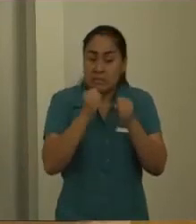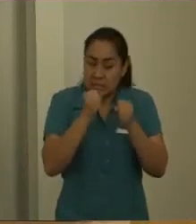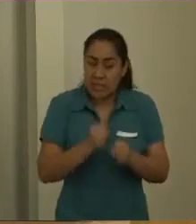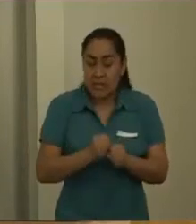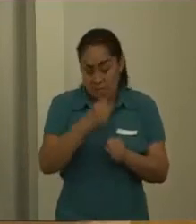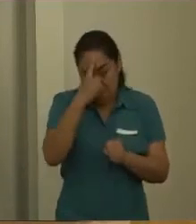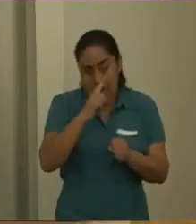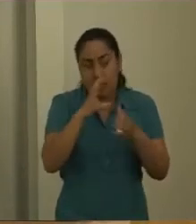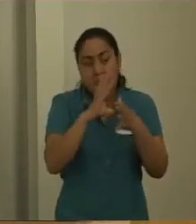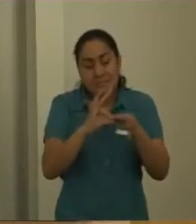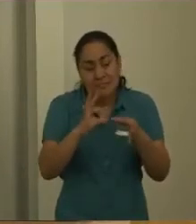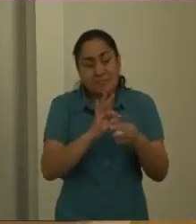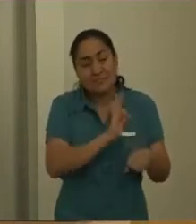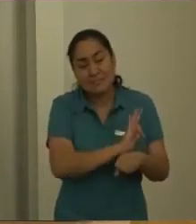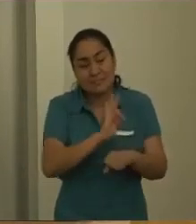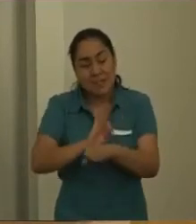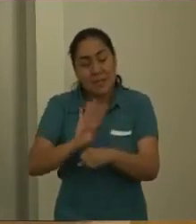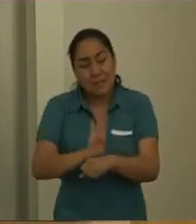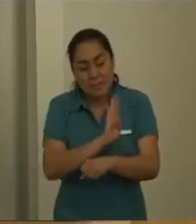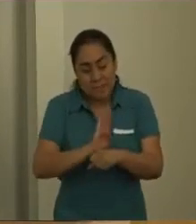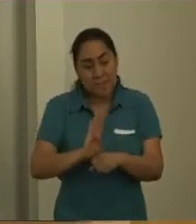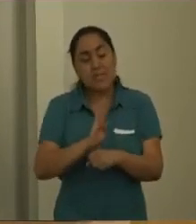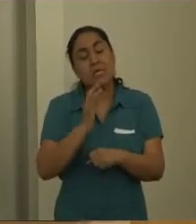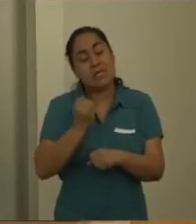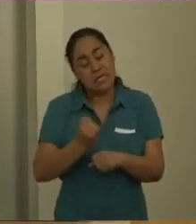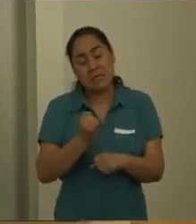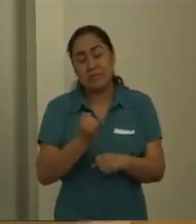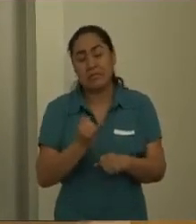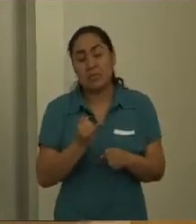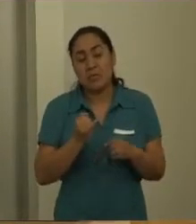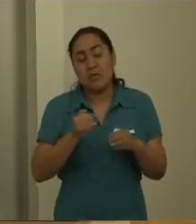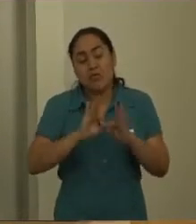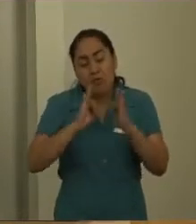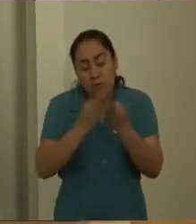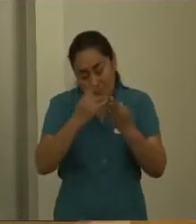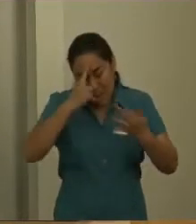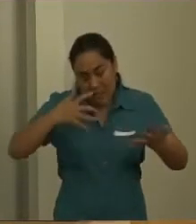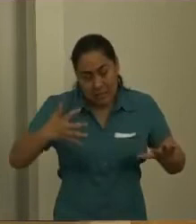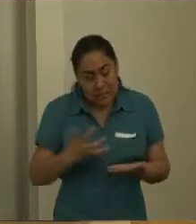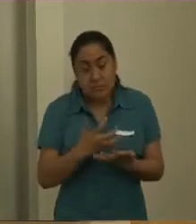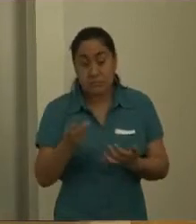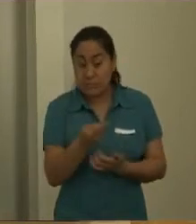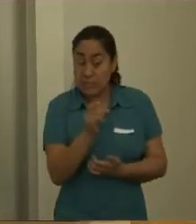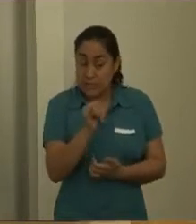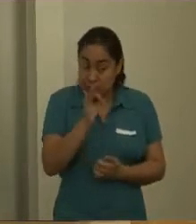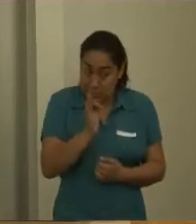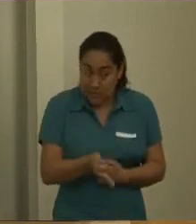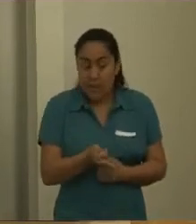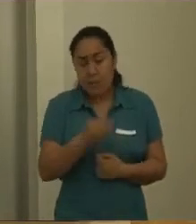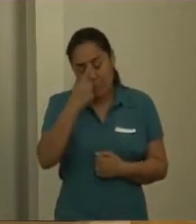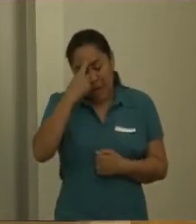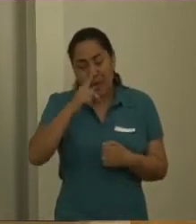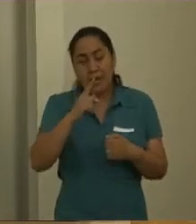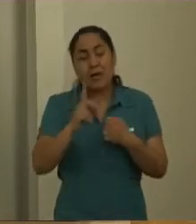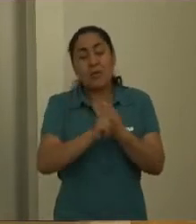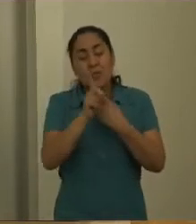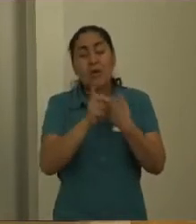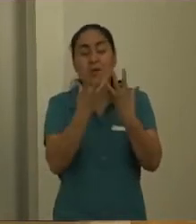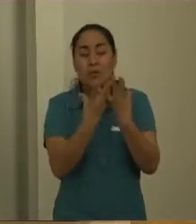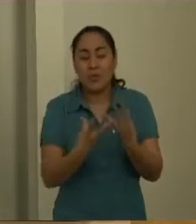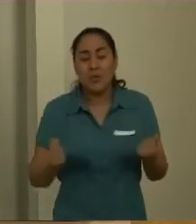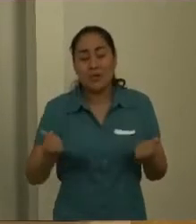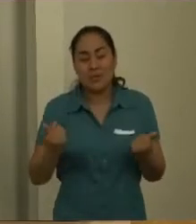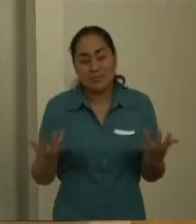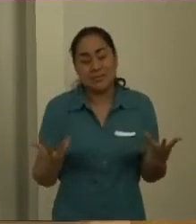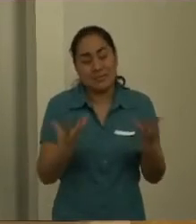de beneficios y mecanismos independientes mutuamente aceptables para resolver disputas entre las partes